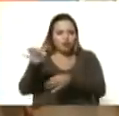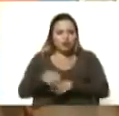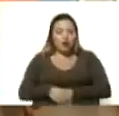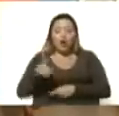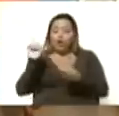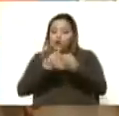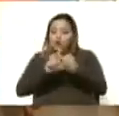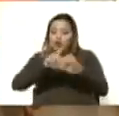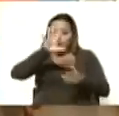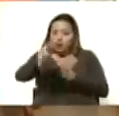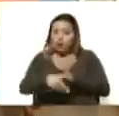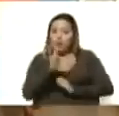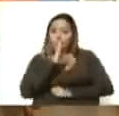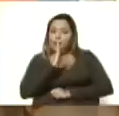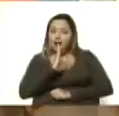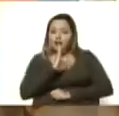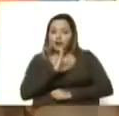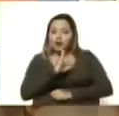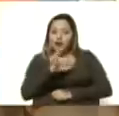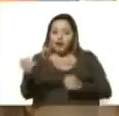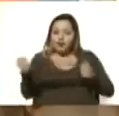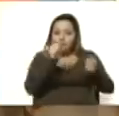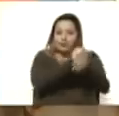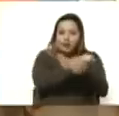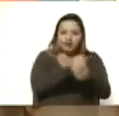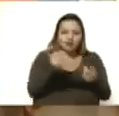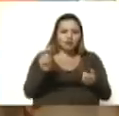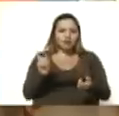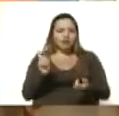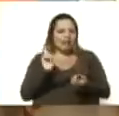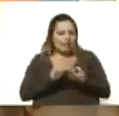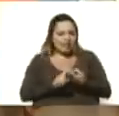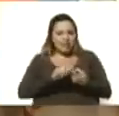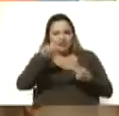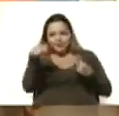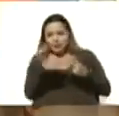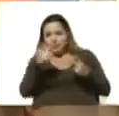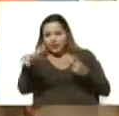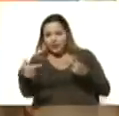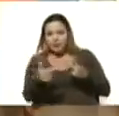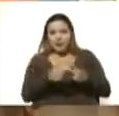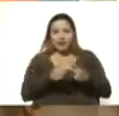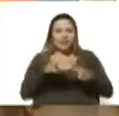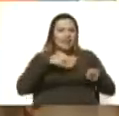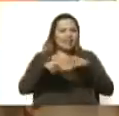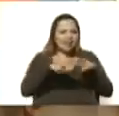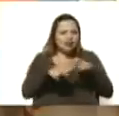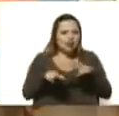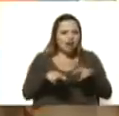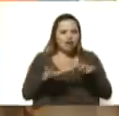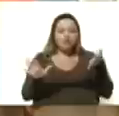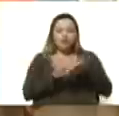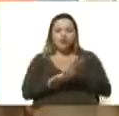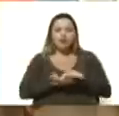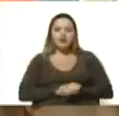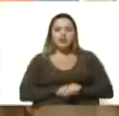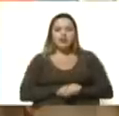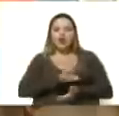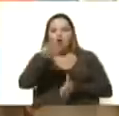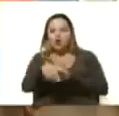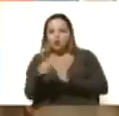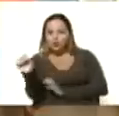banco estuvo preso en Puente Ayala. Por delitos vinculados a robo